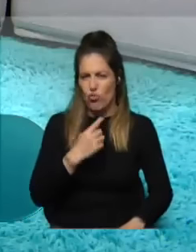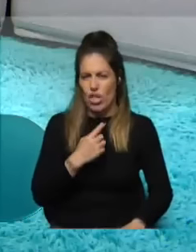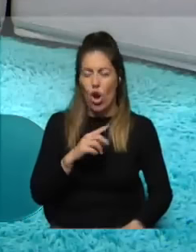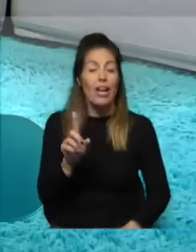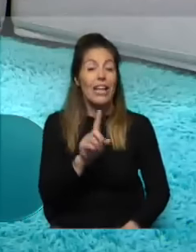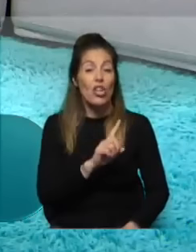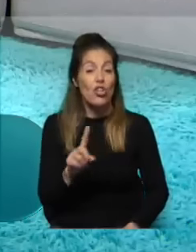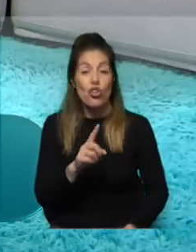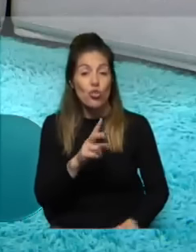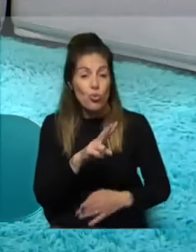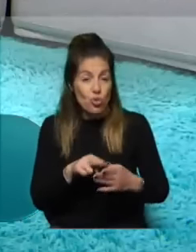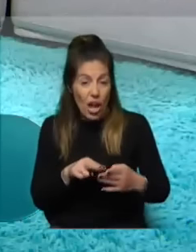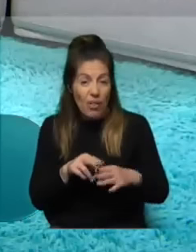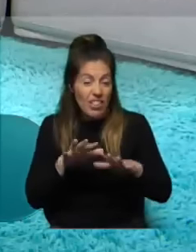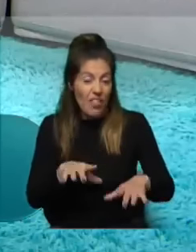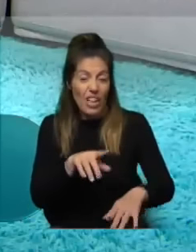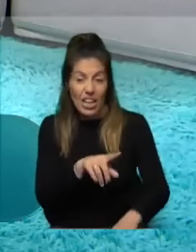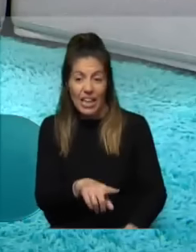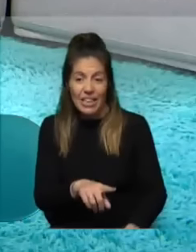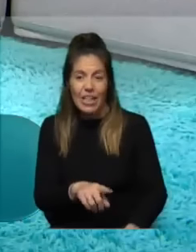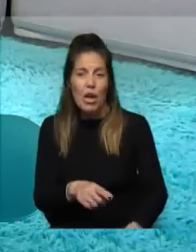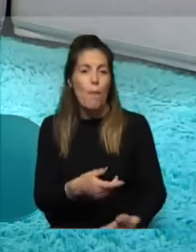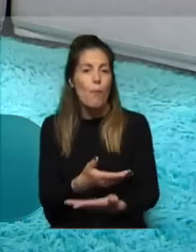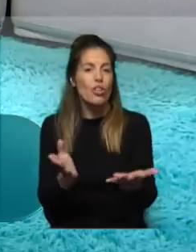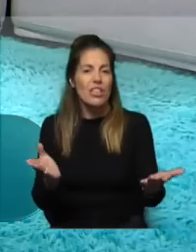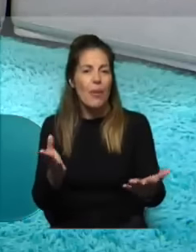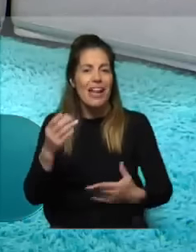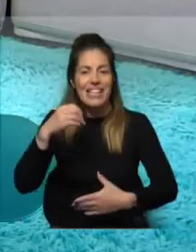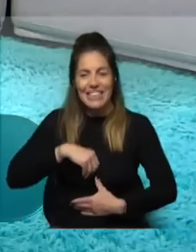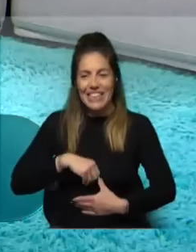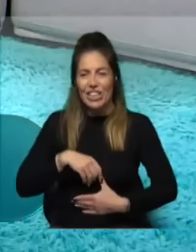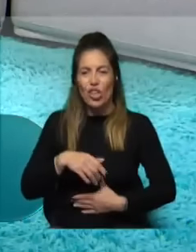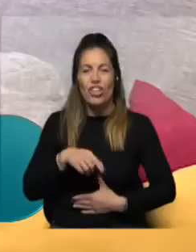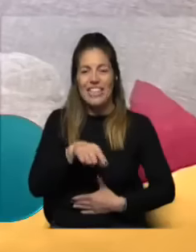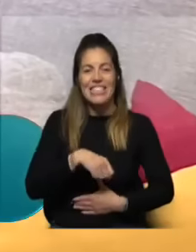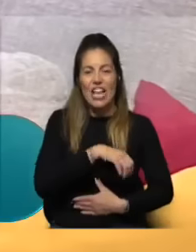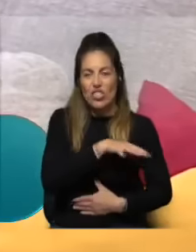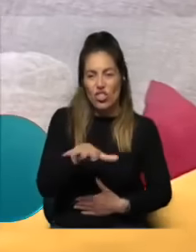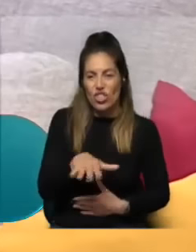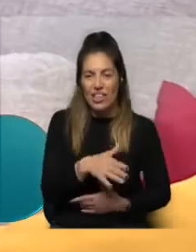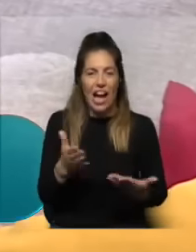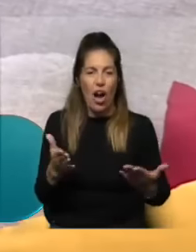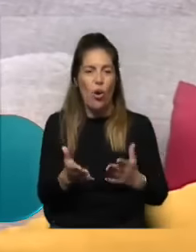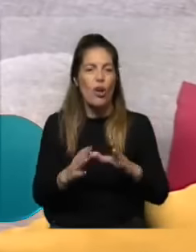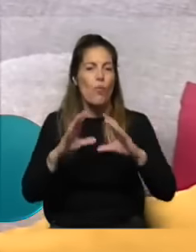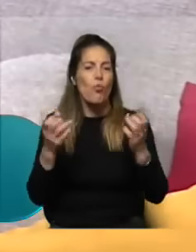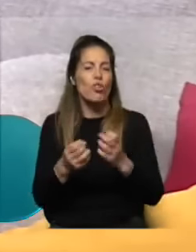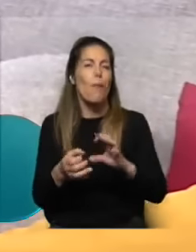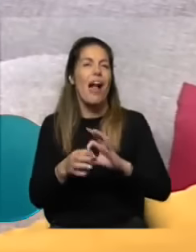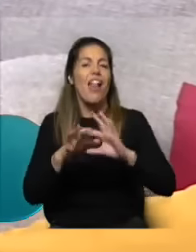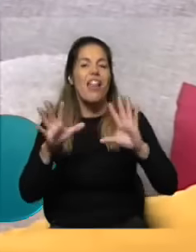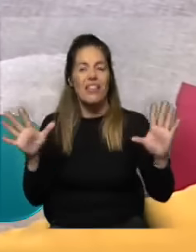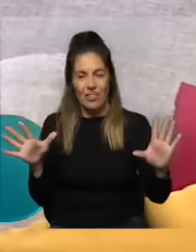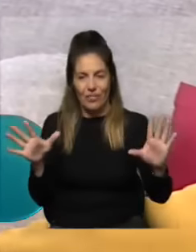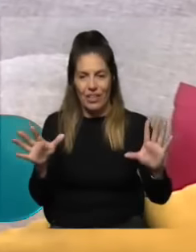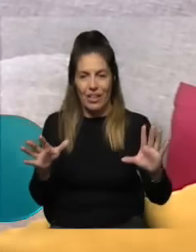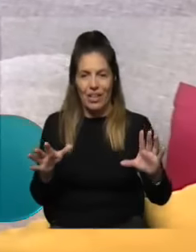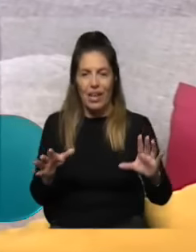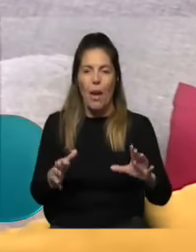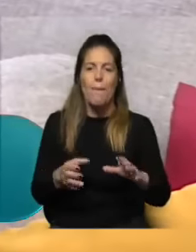usaban. Estaban ahí porque eran reflejo del interior de aquella sociedad. Ahora nos vamos a un mundo más libre, más